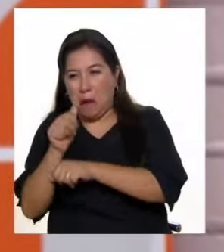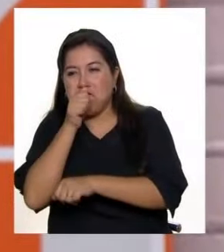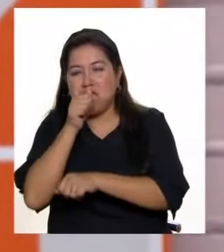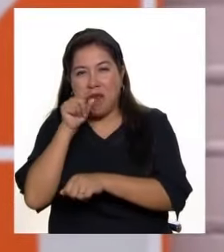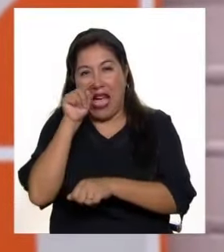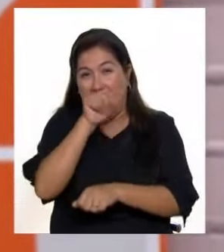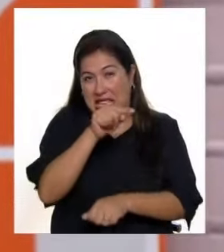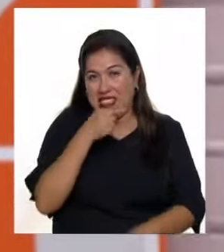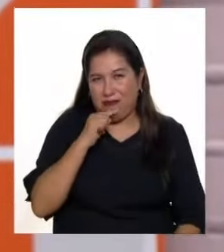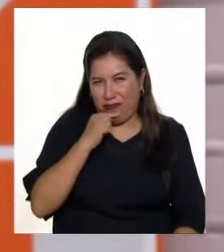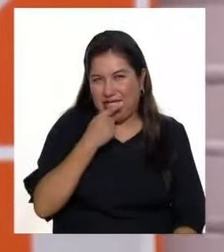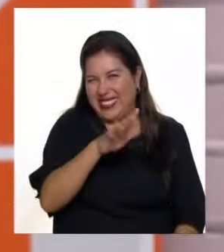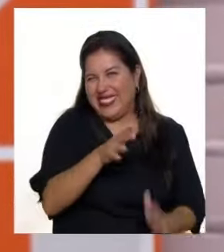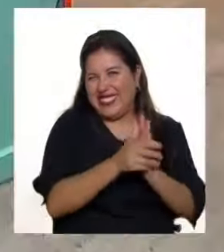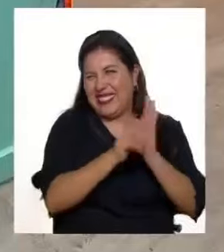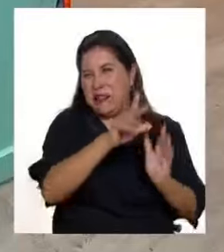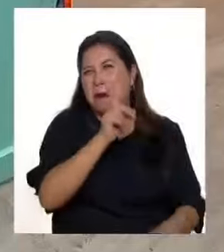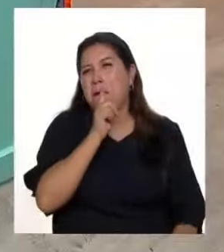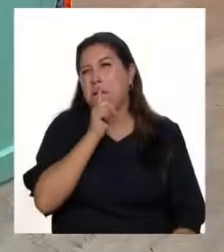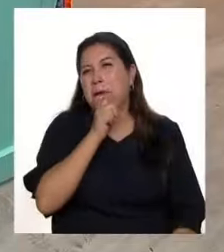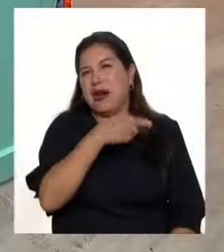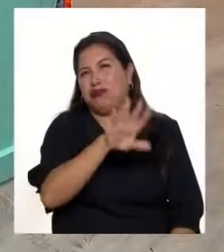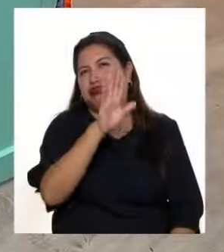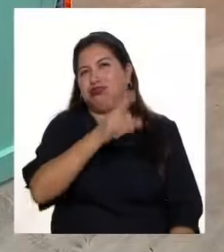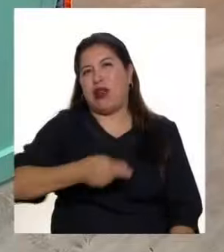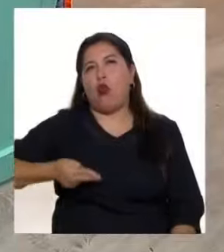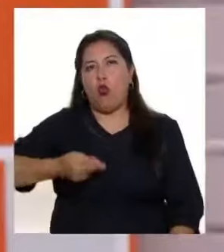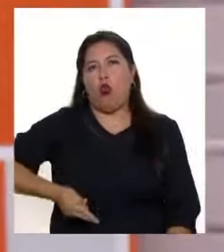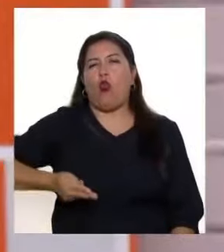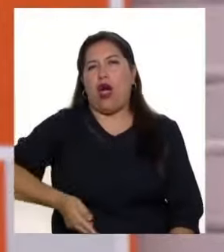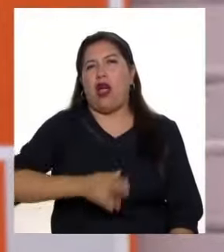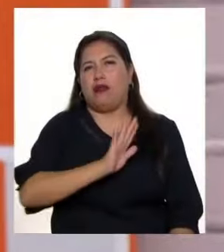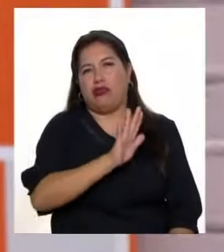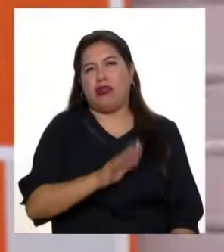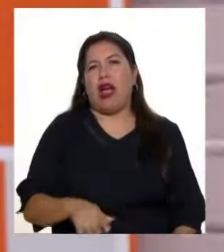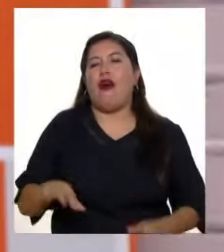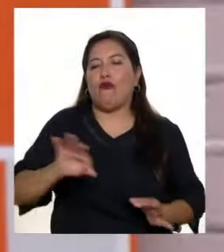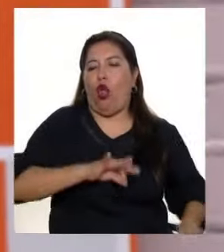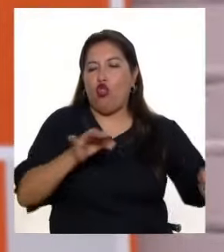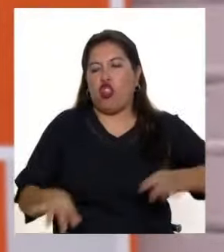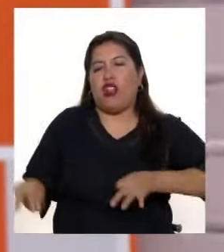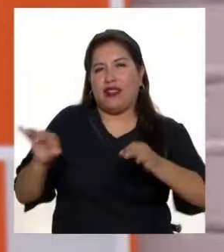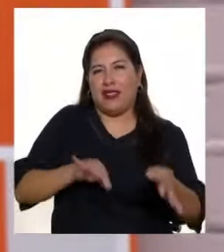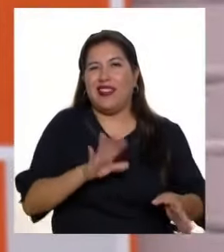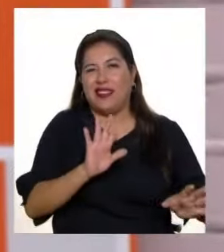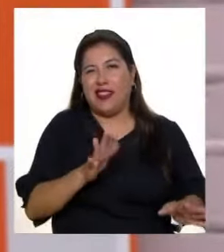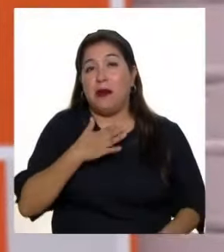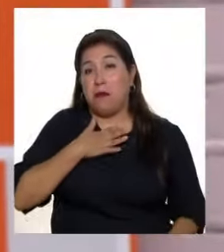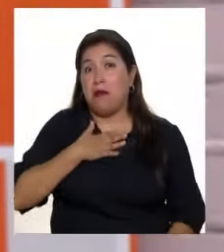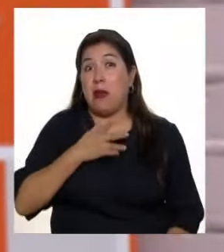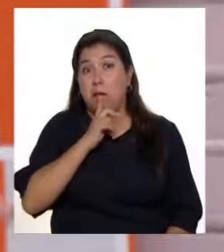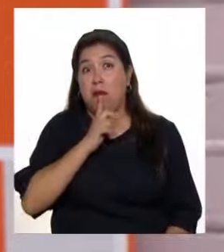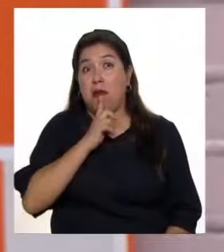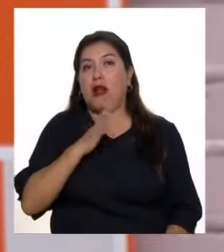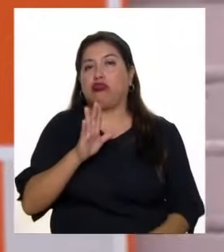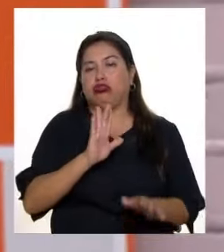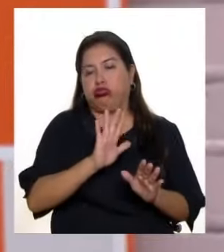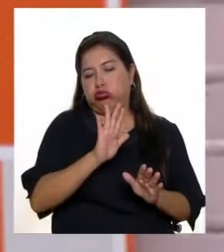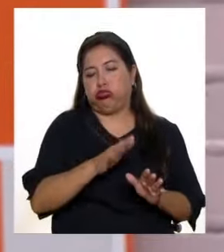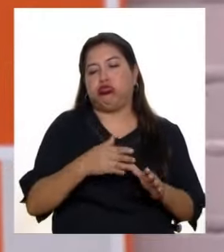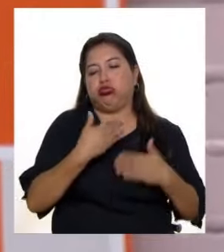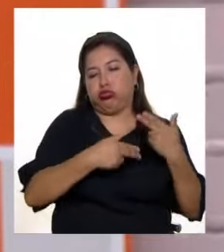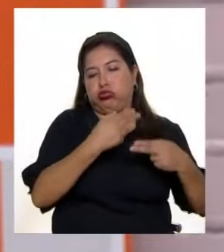favor! Nos estamos quedando sin. Sus papás son del dúo Huancayo, ¿no, Rubí? Sí, mi padre folclorista. Bueno, que padre descanse ya, pero mi padre